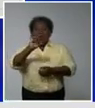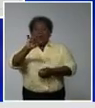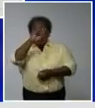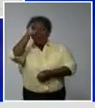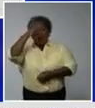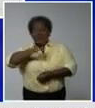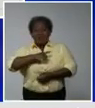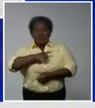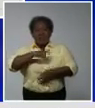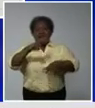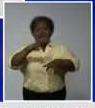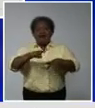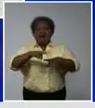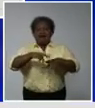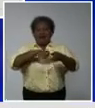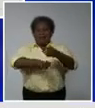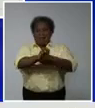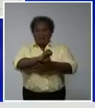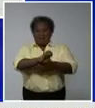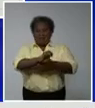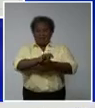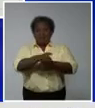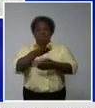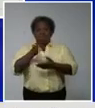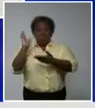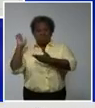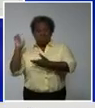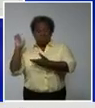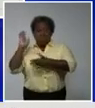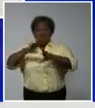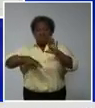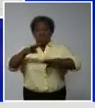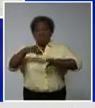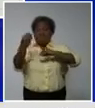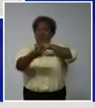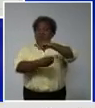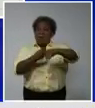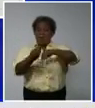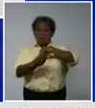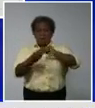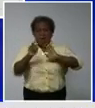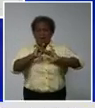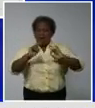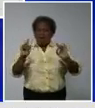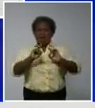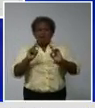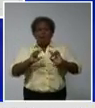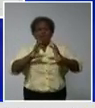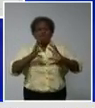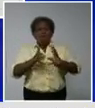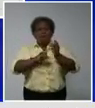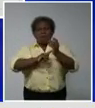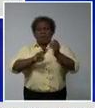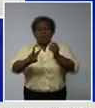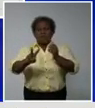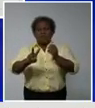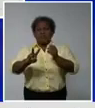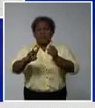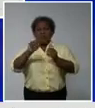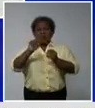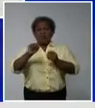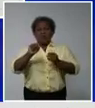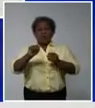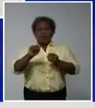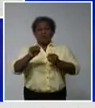Este. Ahí ustedes ven que a veces cambian. No cambia la composición por provincia, pero sí los municipios por provincia,